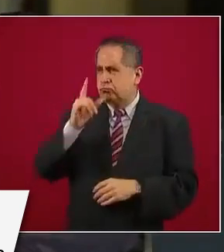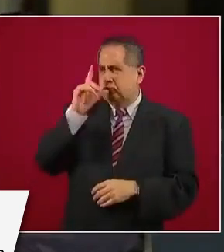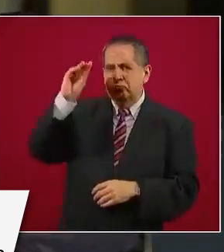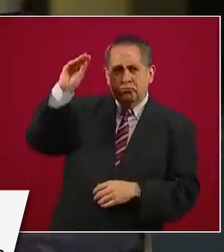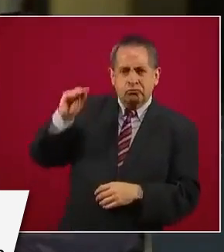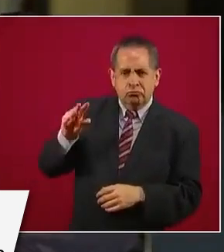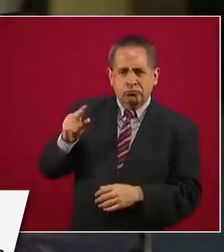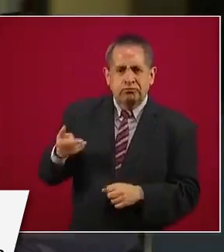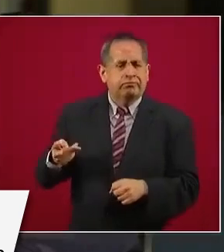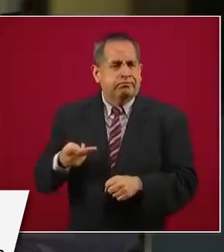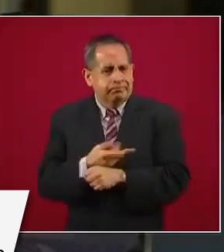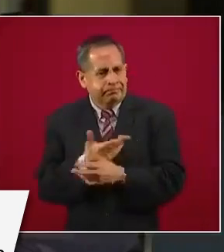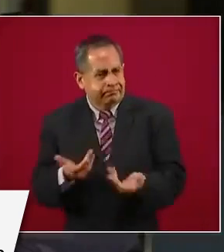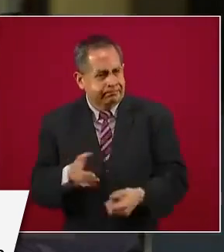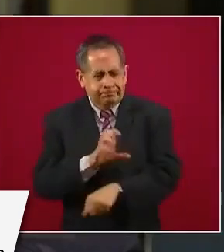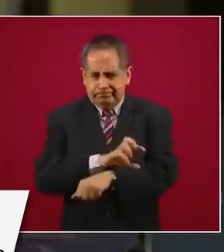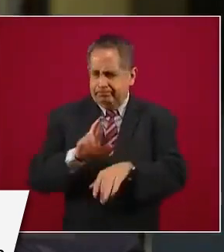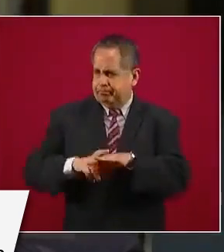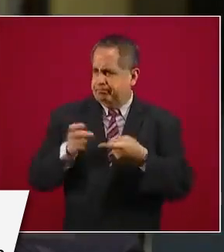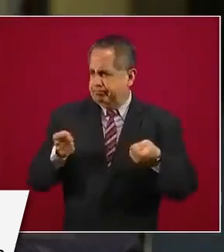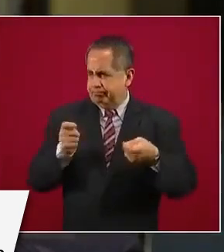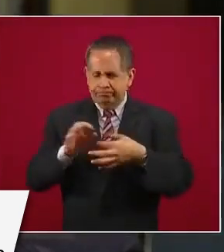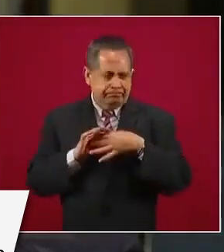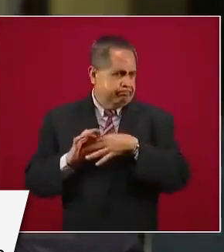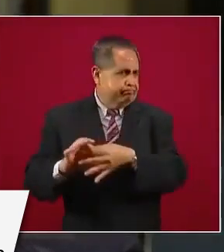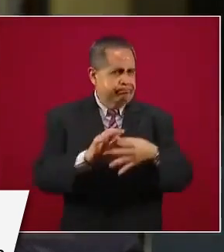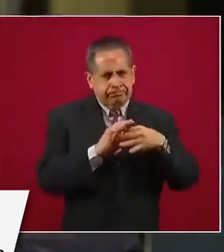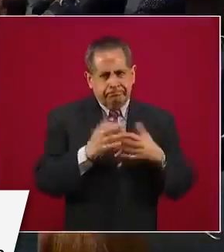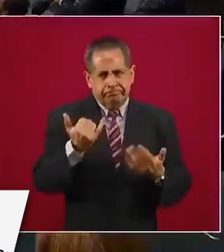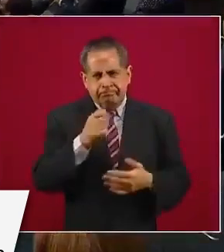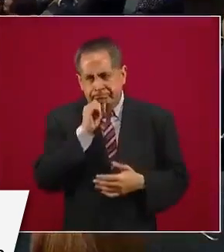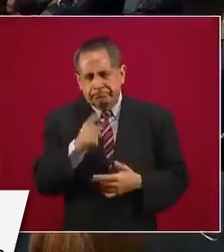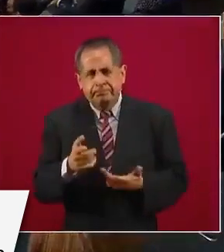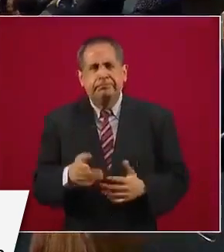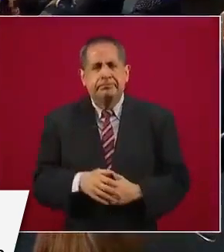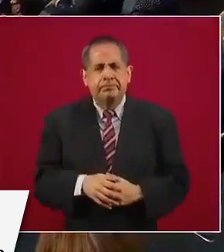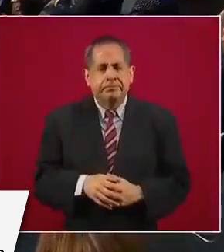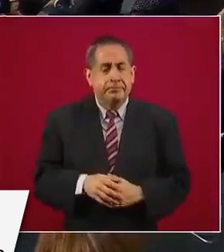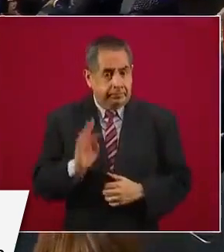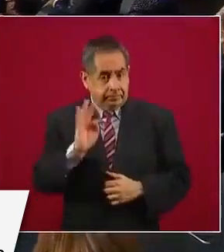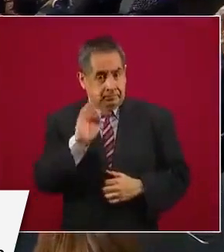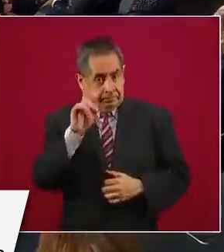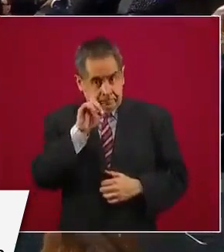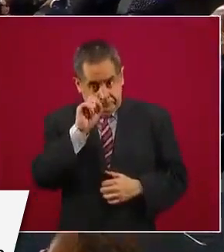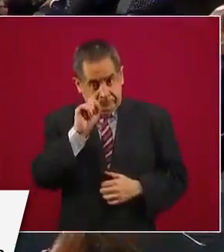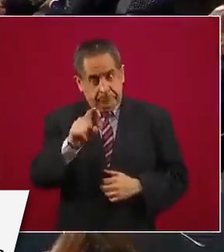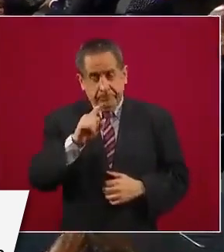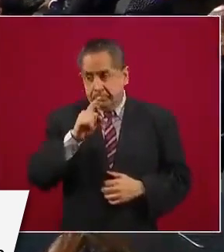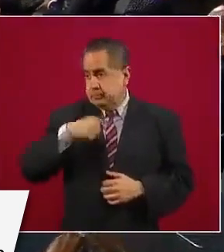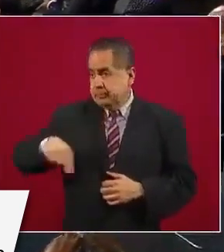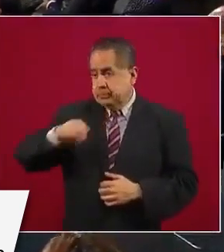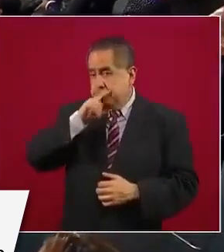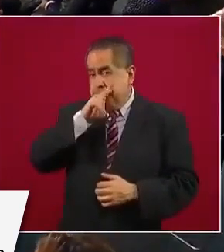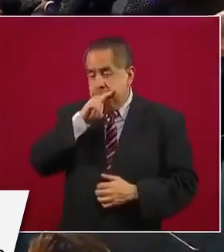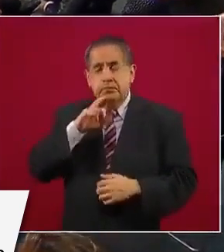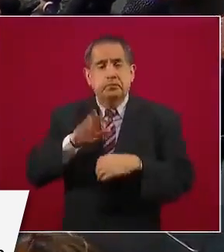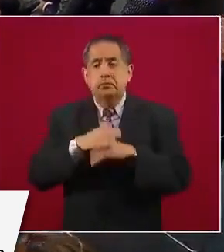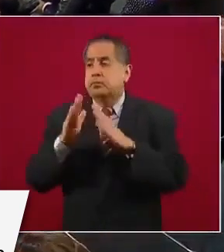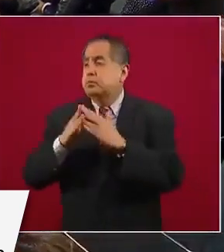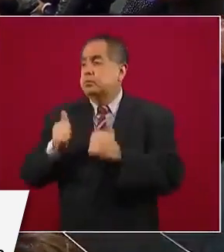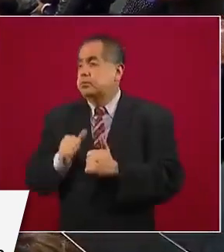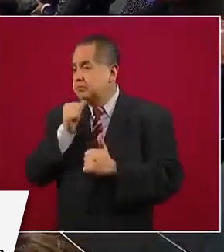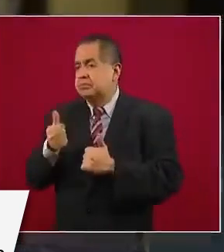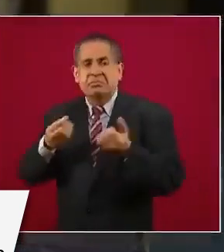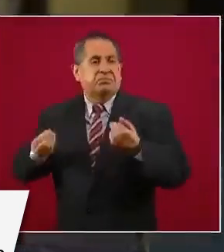está pasando con la coordinación? Y si hay preocupación también por este desconfinamiento, si no